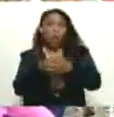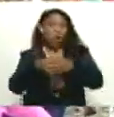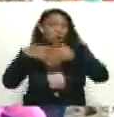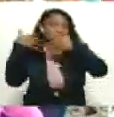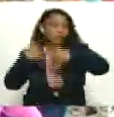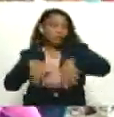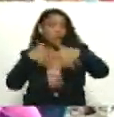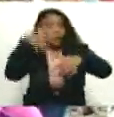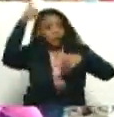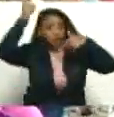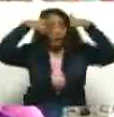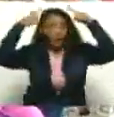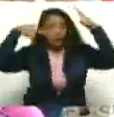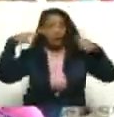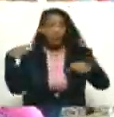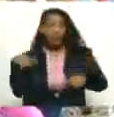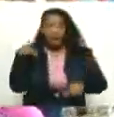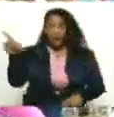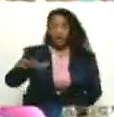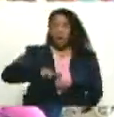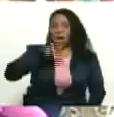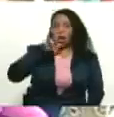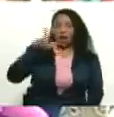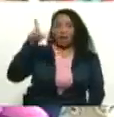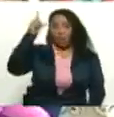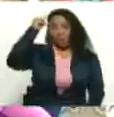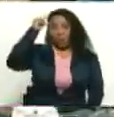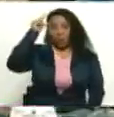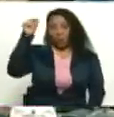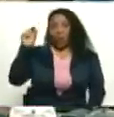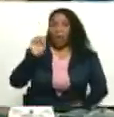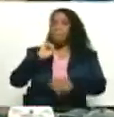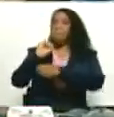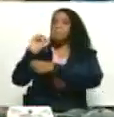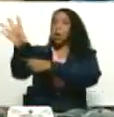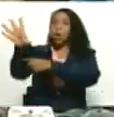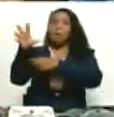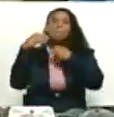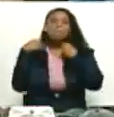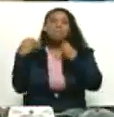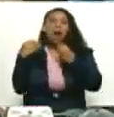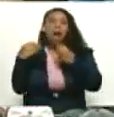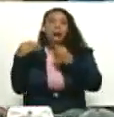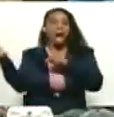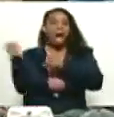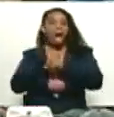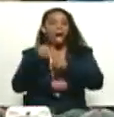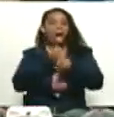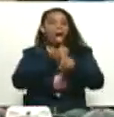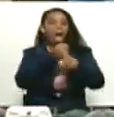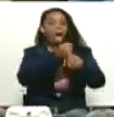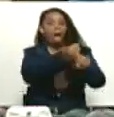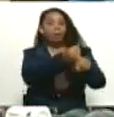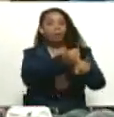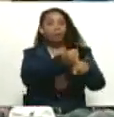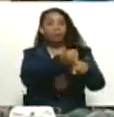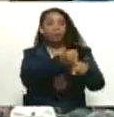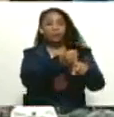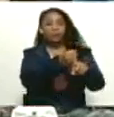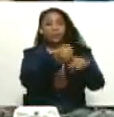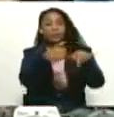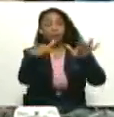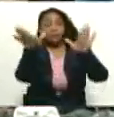chavistas, a los marginales chavistas los envió para agredir a unos